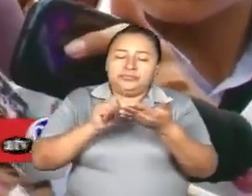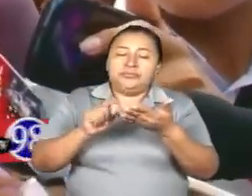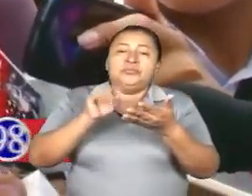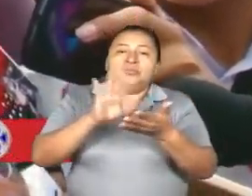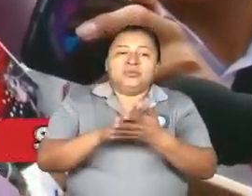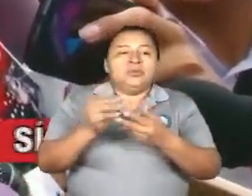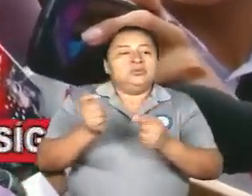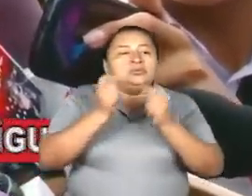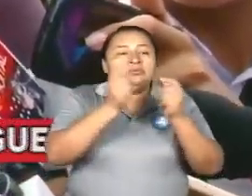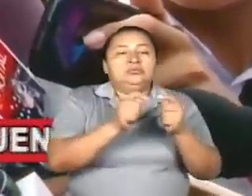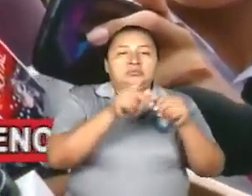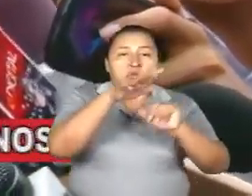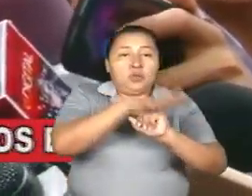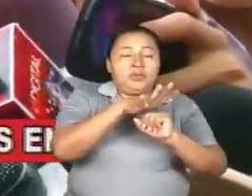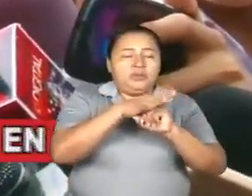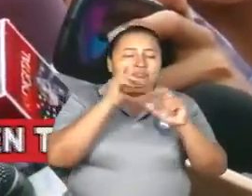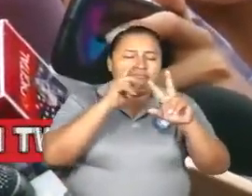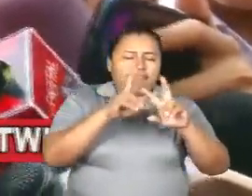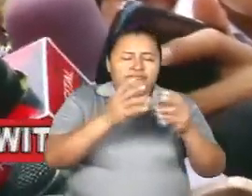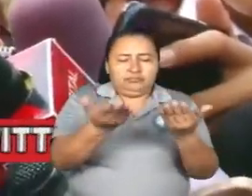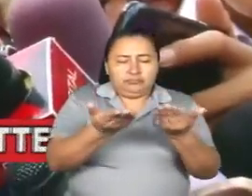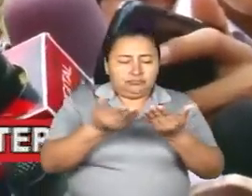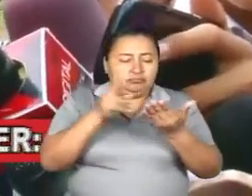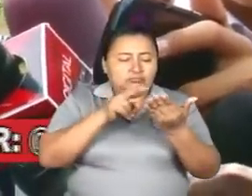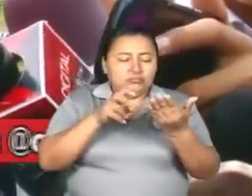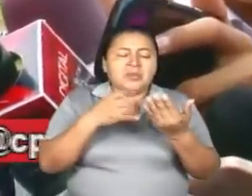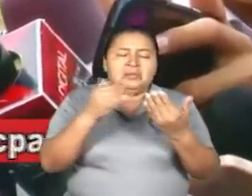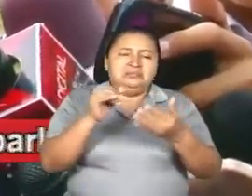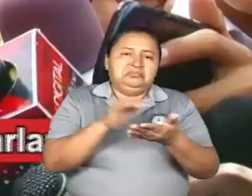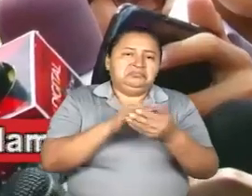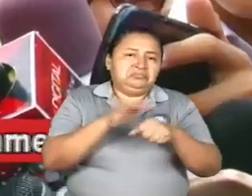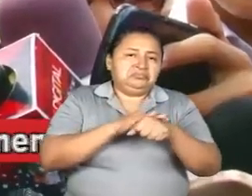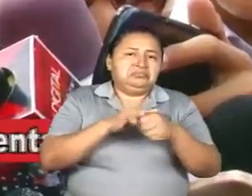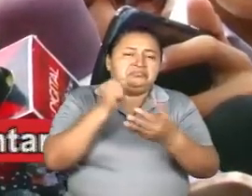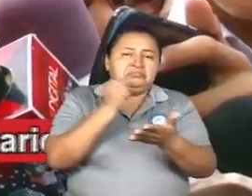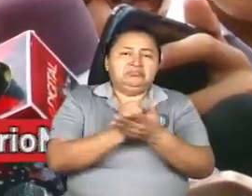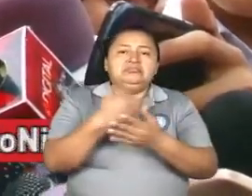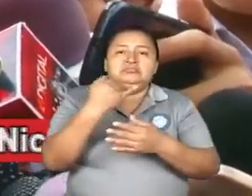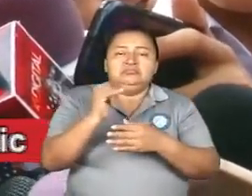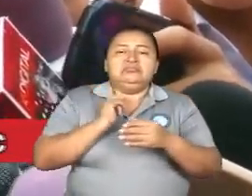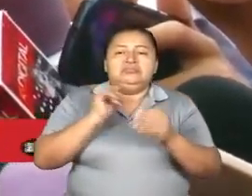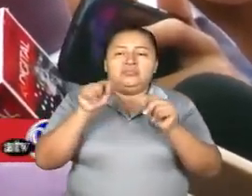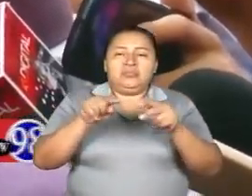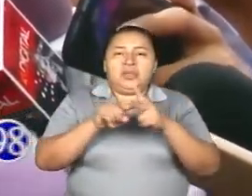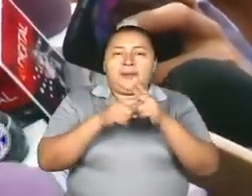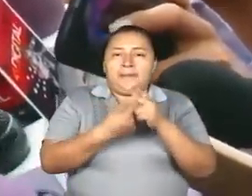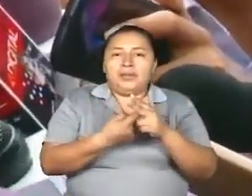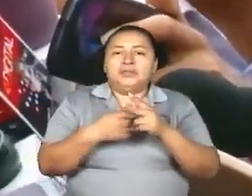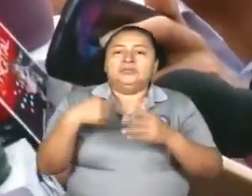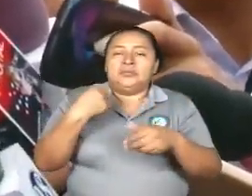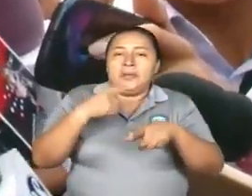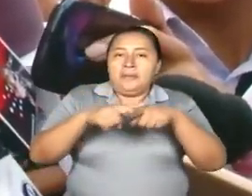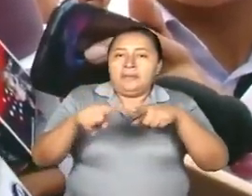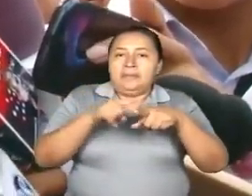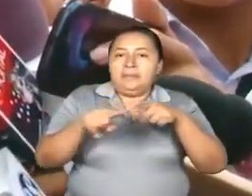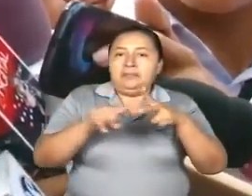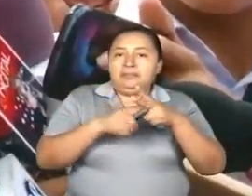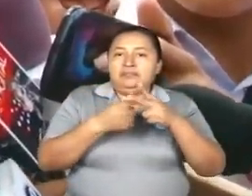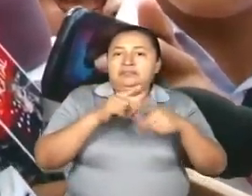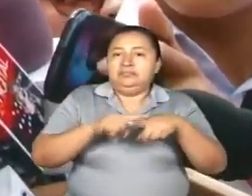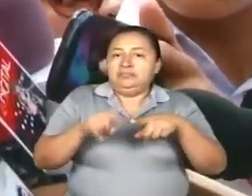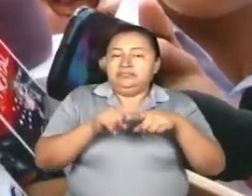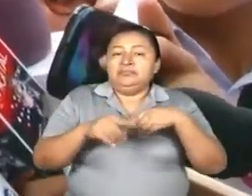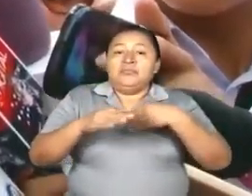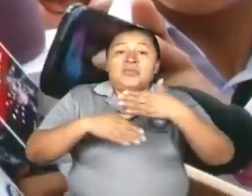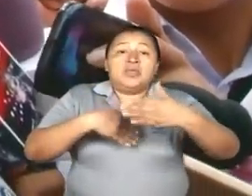un comité de revisión, y una vez que el comité de revisión lo autoriza, ellos empiezan a hacer sus aportaciones. Después de